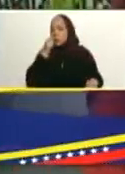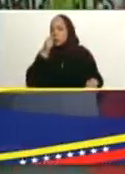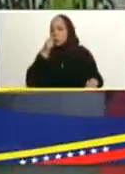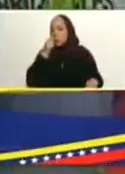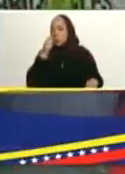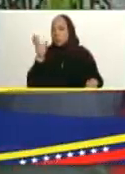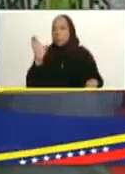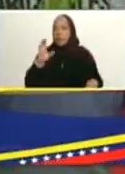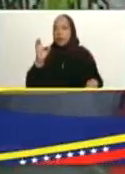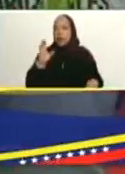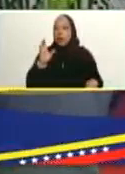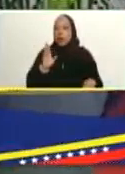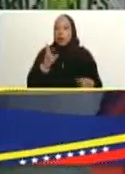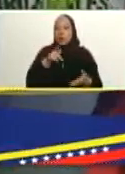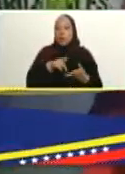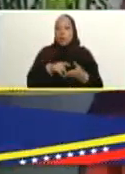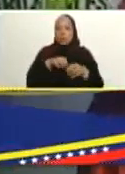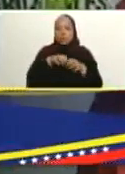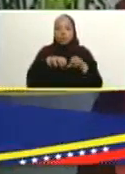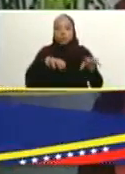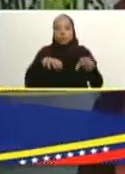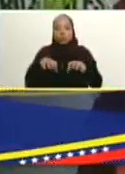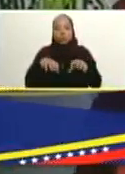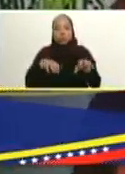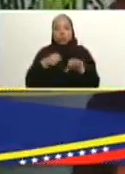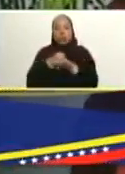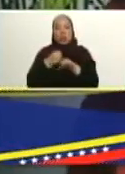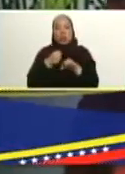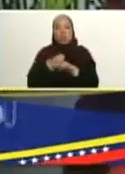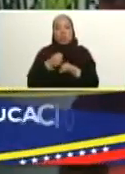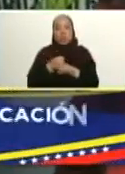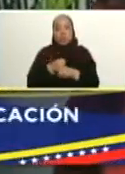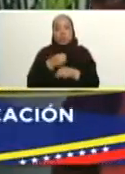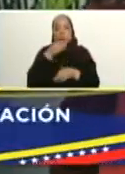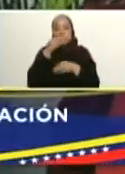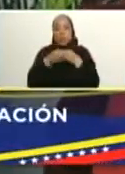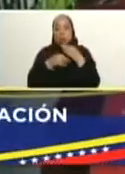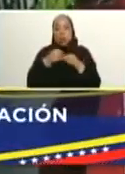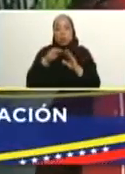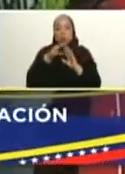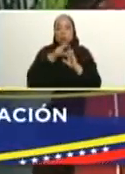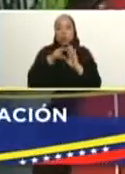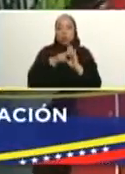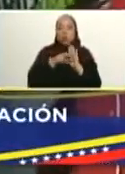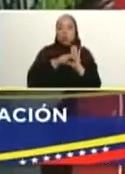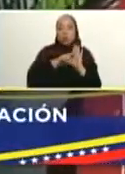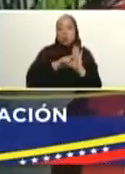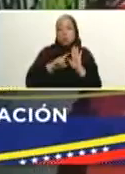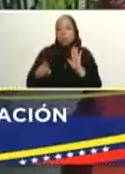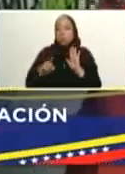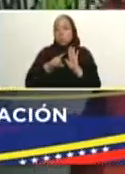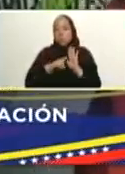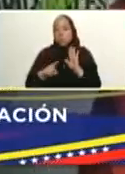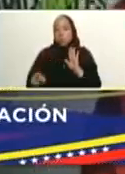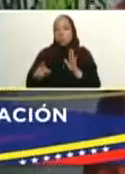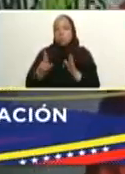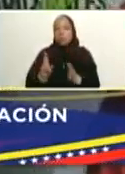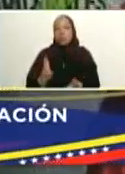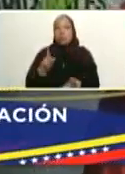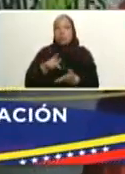la región capital está ejerciendo pues las labores que usted nos encomendó y participando de una manera